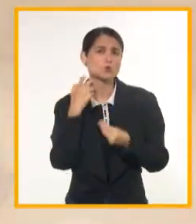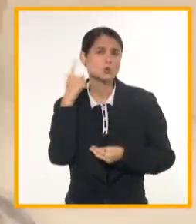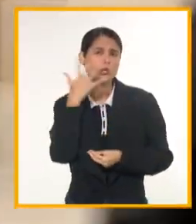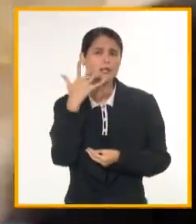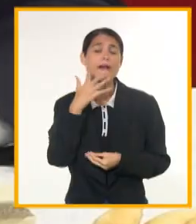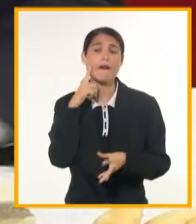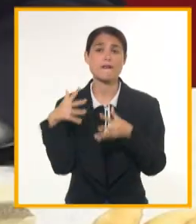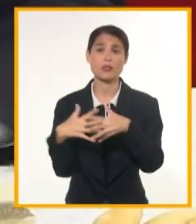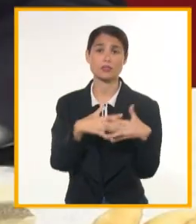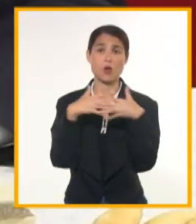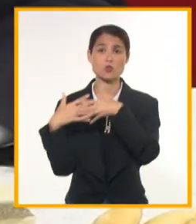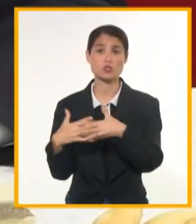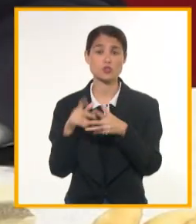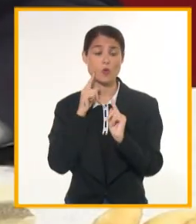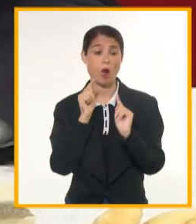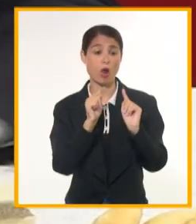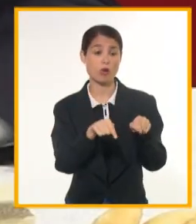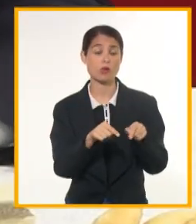Saudita.